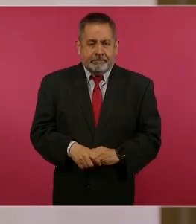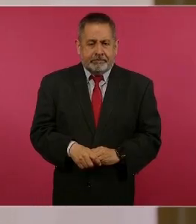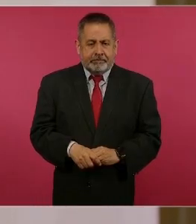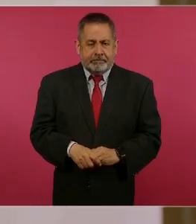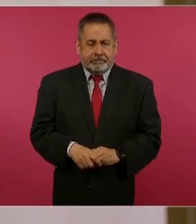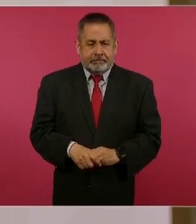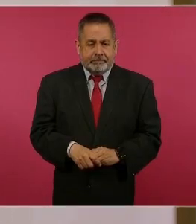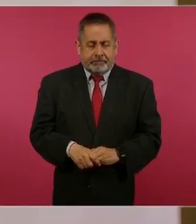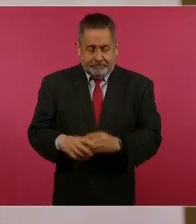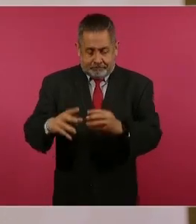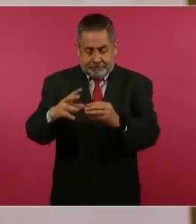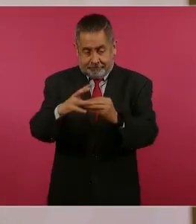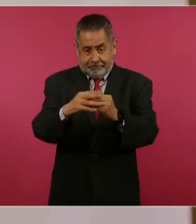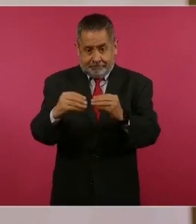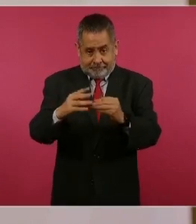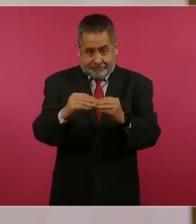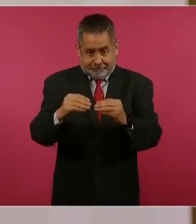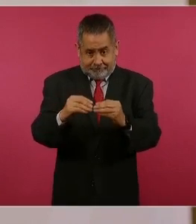es pura vitamina.